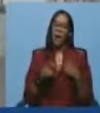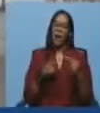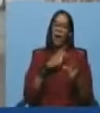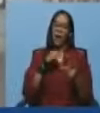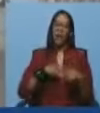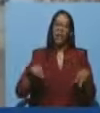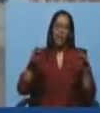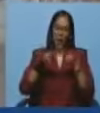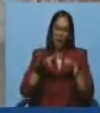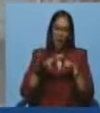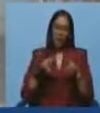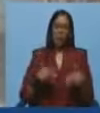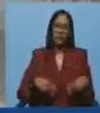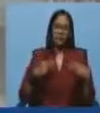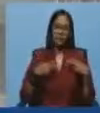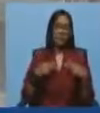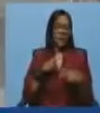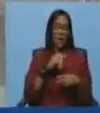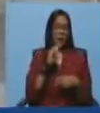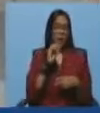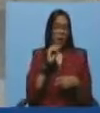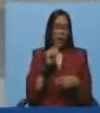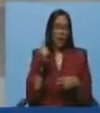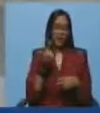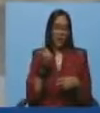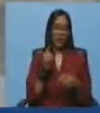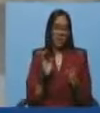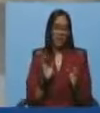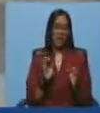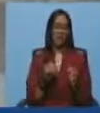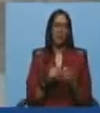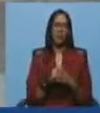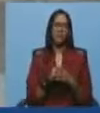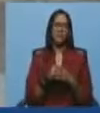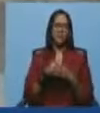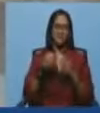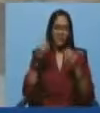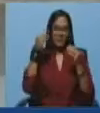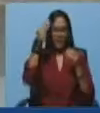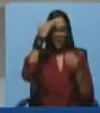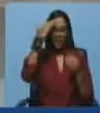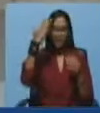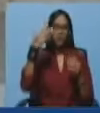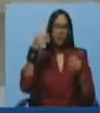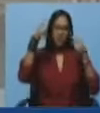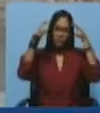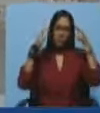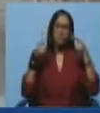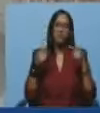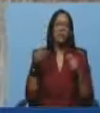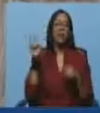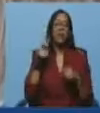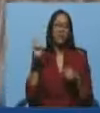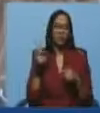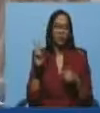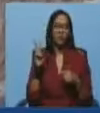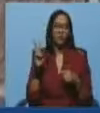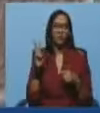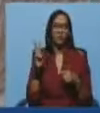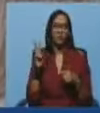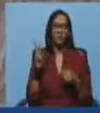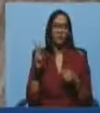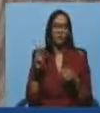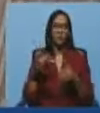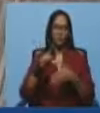nuestra cosmovisión de la vida. Y no me refiero nada más a, o sea, no es la cosmovisión del chavismo, sino la de la venezolanidad, la del